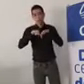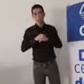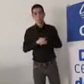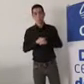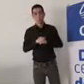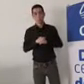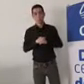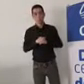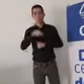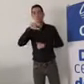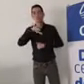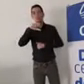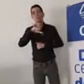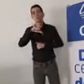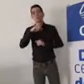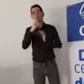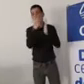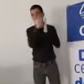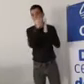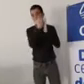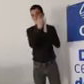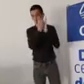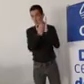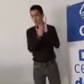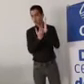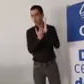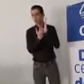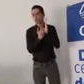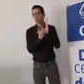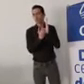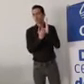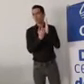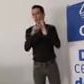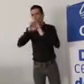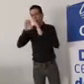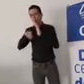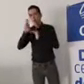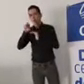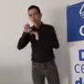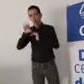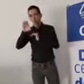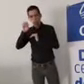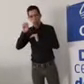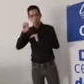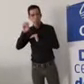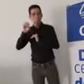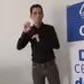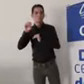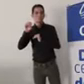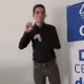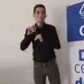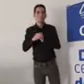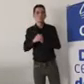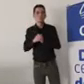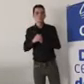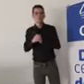desde instituciones y organizaciones como la UNESCO, como la ONU, como la academia misma organizada, en términos de